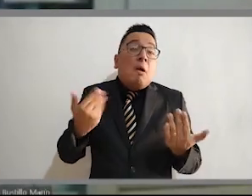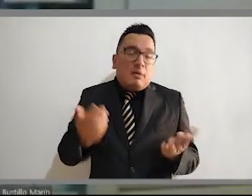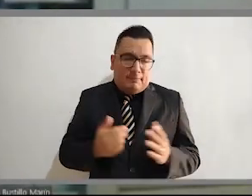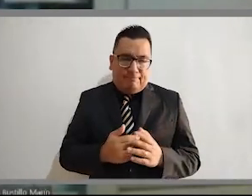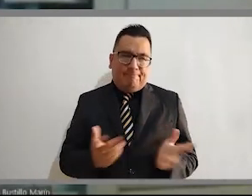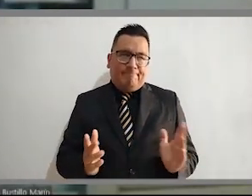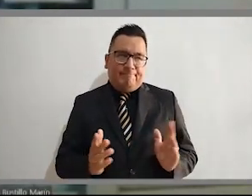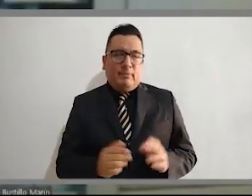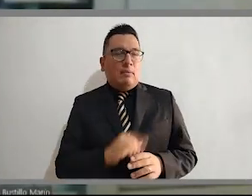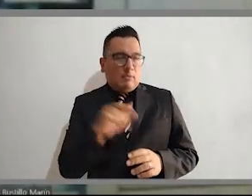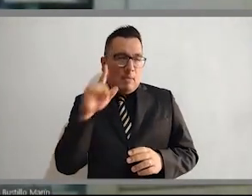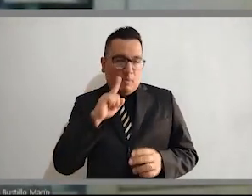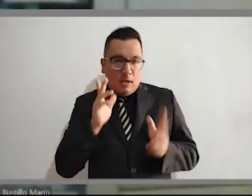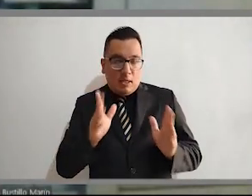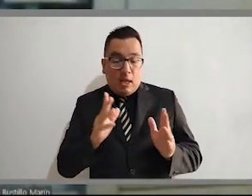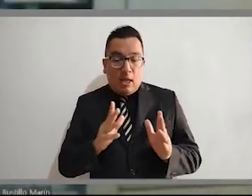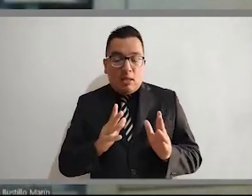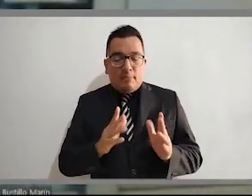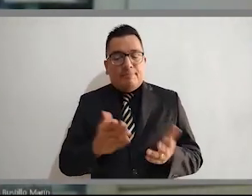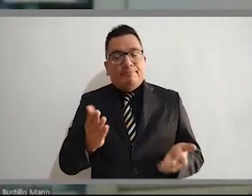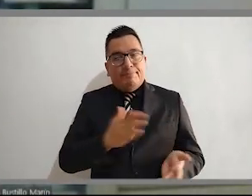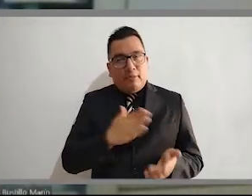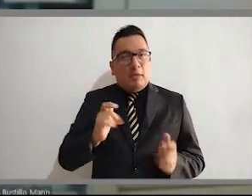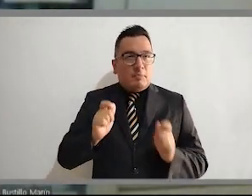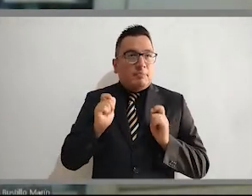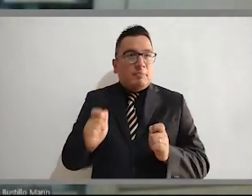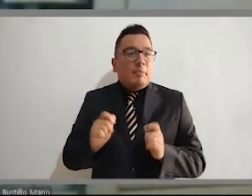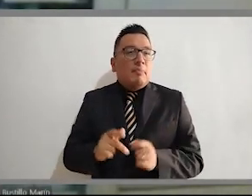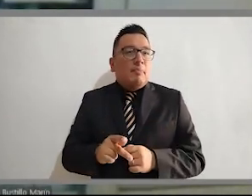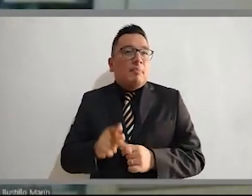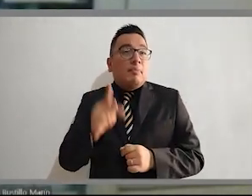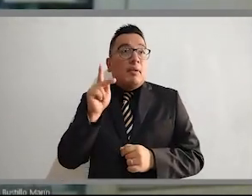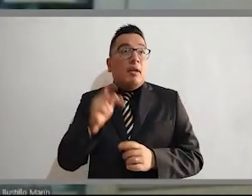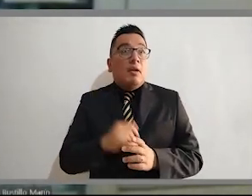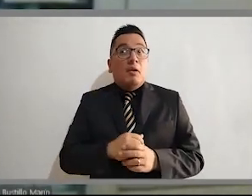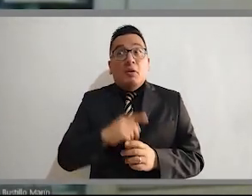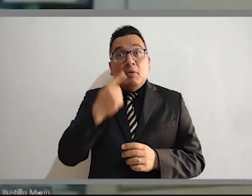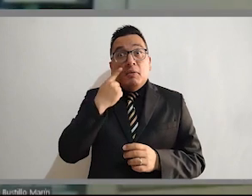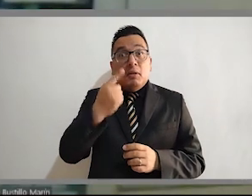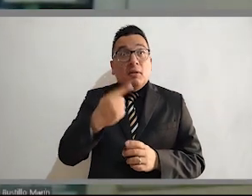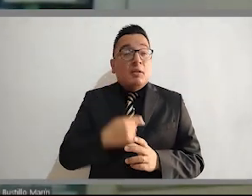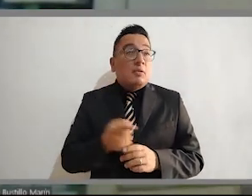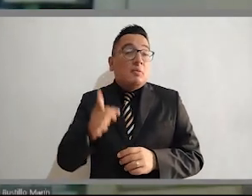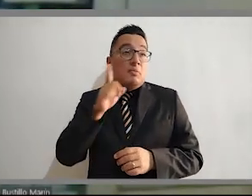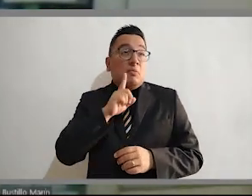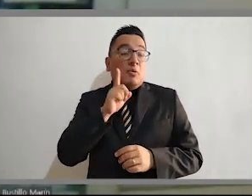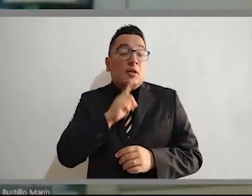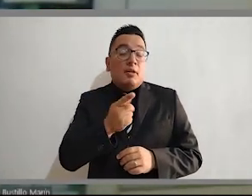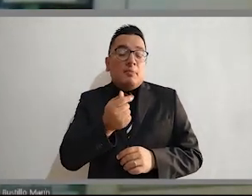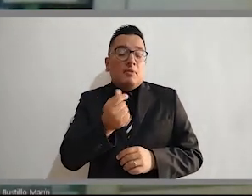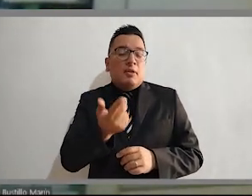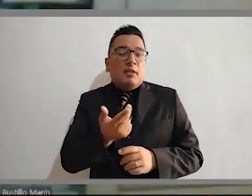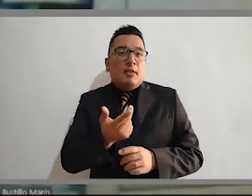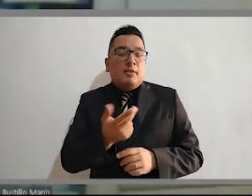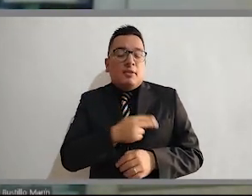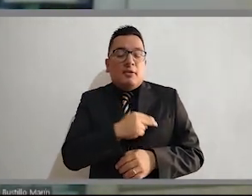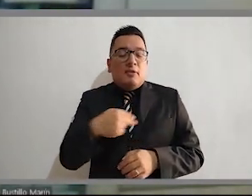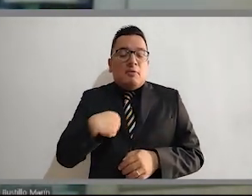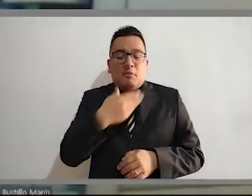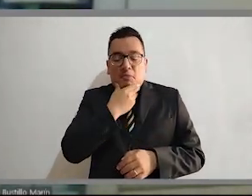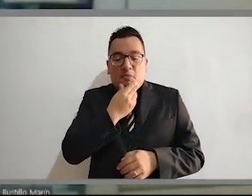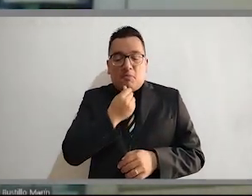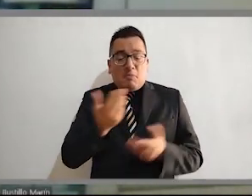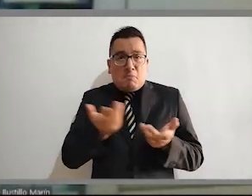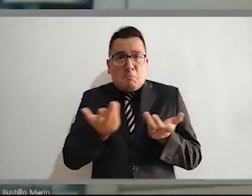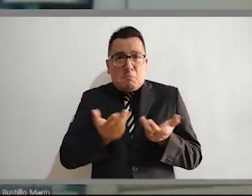otra cuestión, las vamos a postular. Pero cuando las postulamos, al no tener tantas mujeres, ¿qué hacemos nosotros? No,